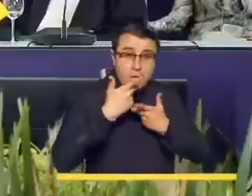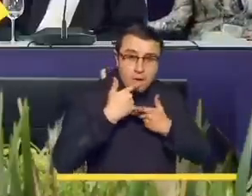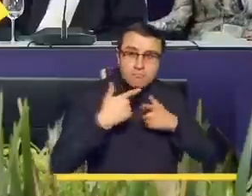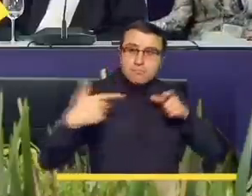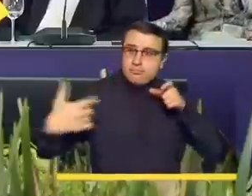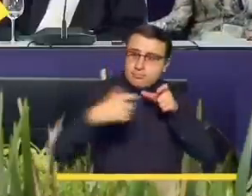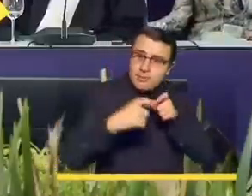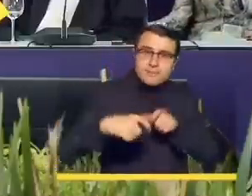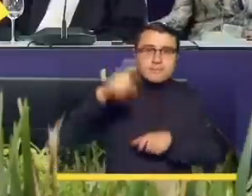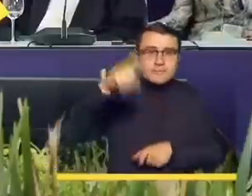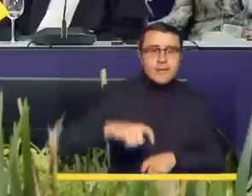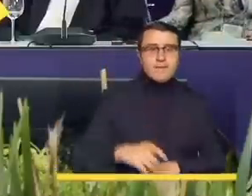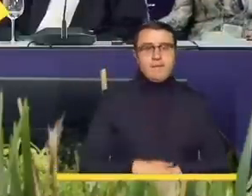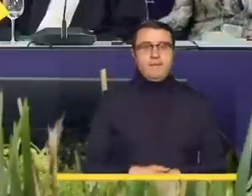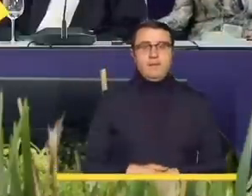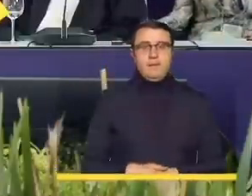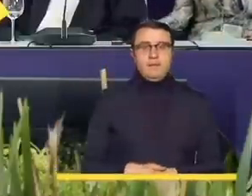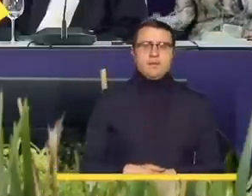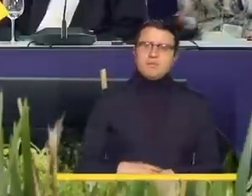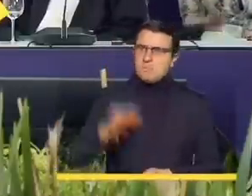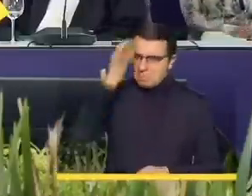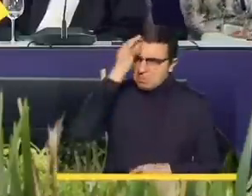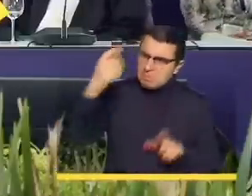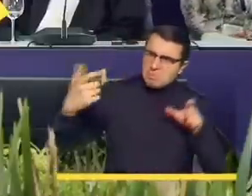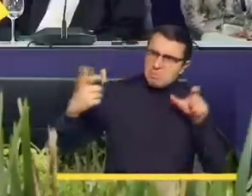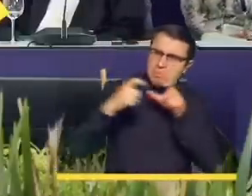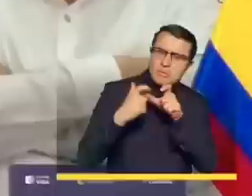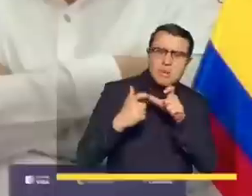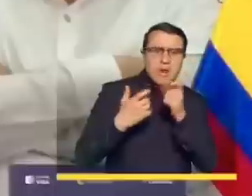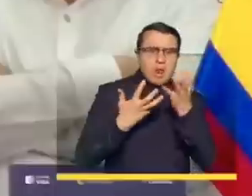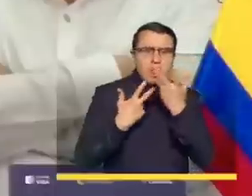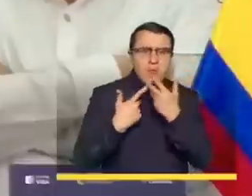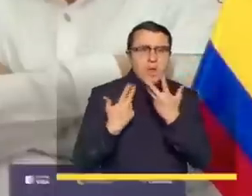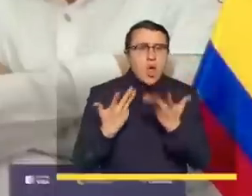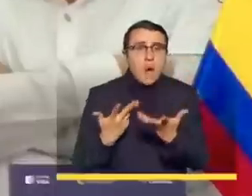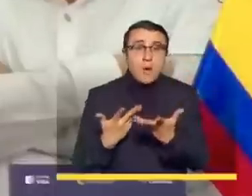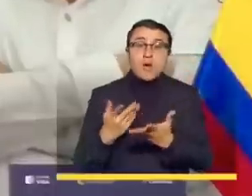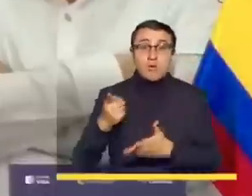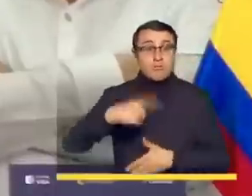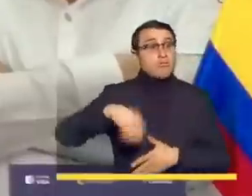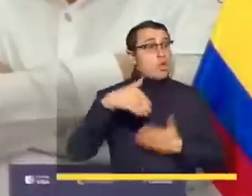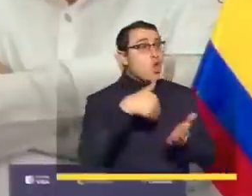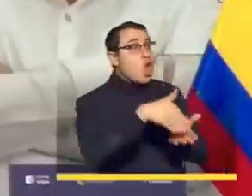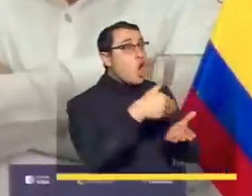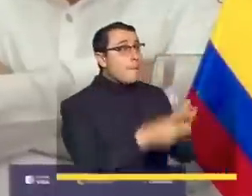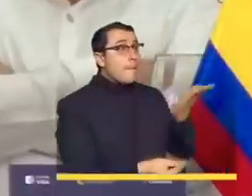Ahora, ¿la demanda se reduce en el caso de las drogas a partir del precio?